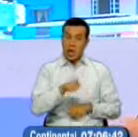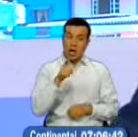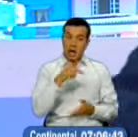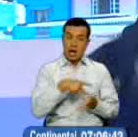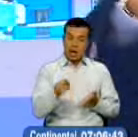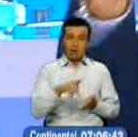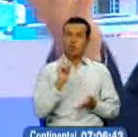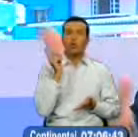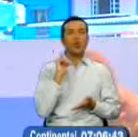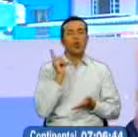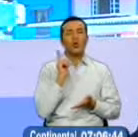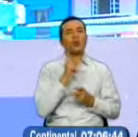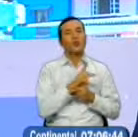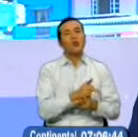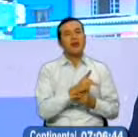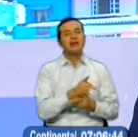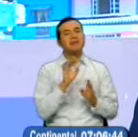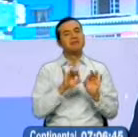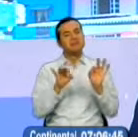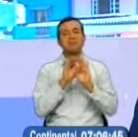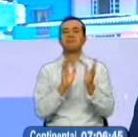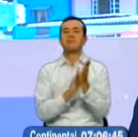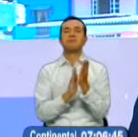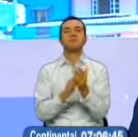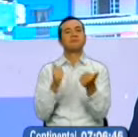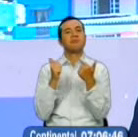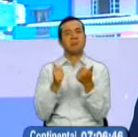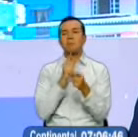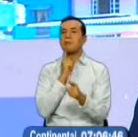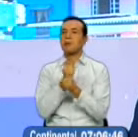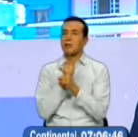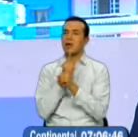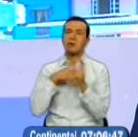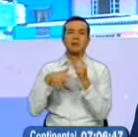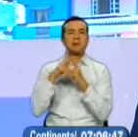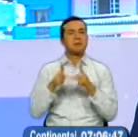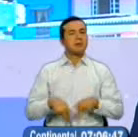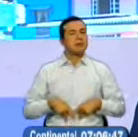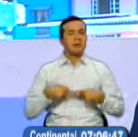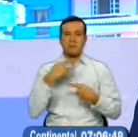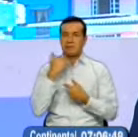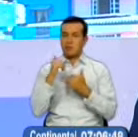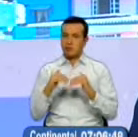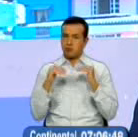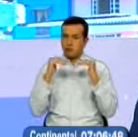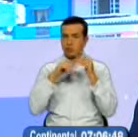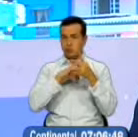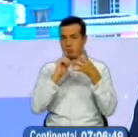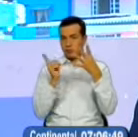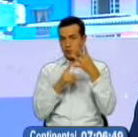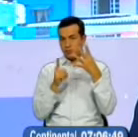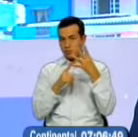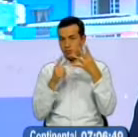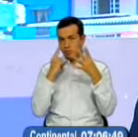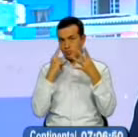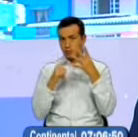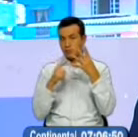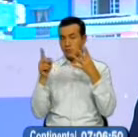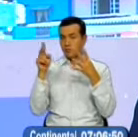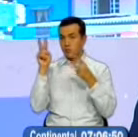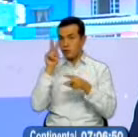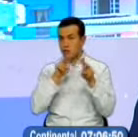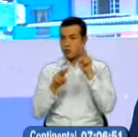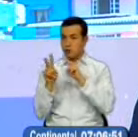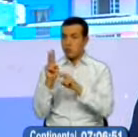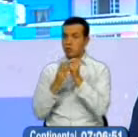loable en términos ya de contexto de mejora de condiciones de vida. Y yo te agregaba una forma adicional que hay de medición de la